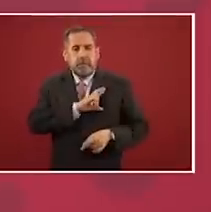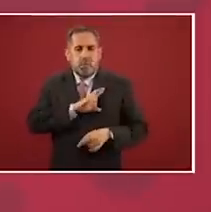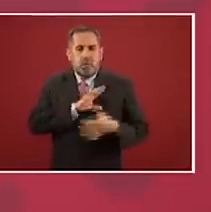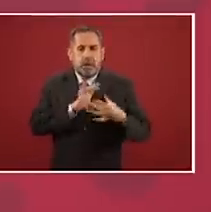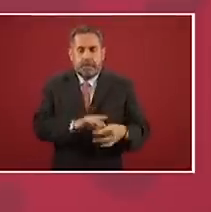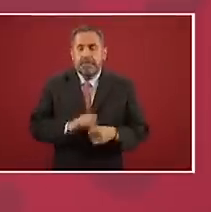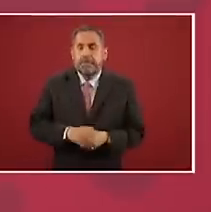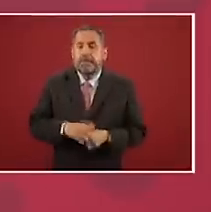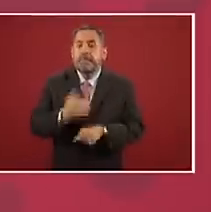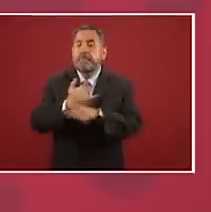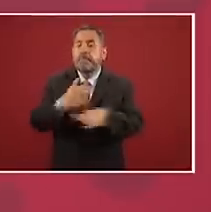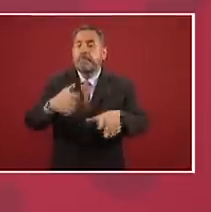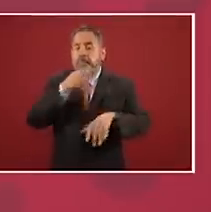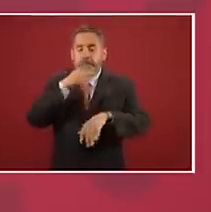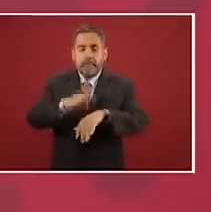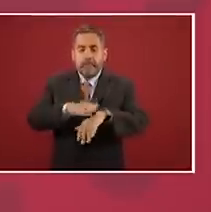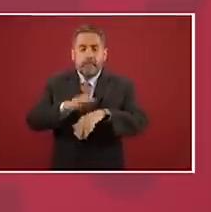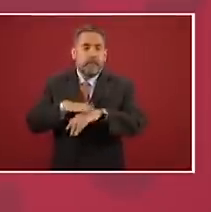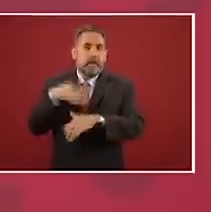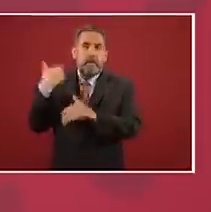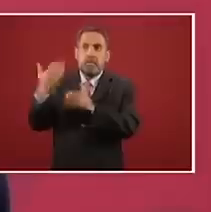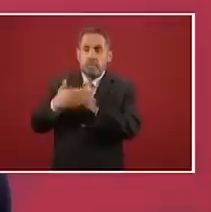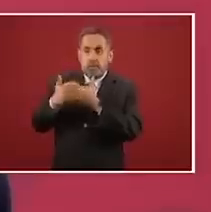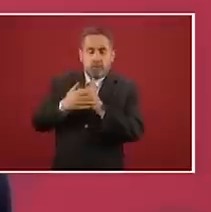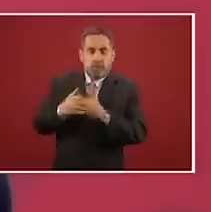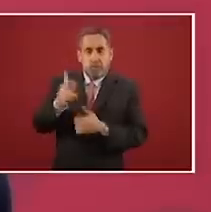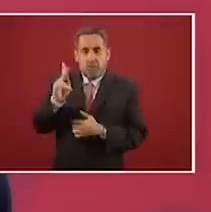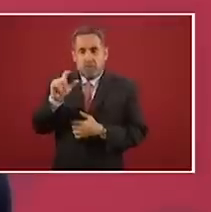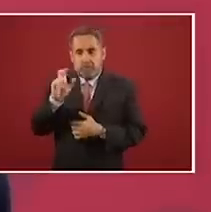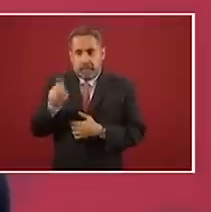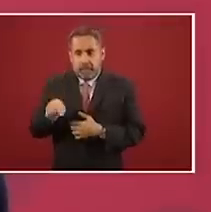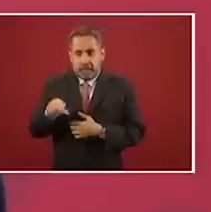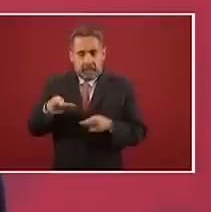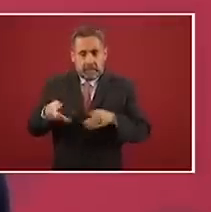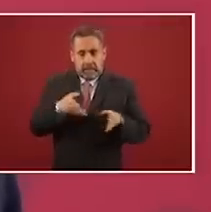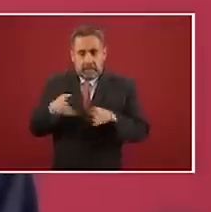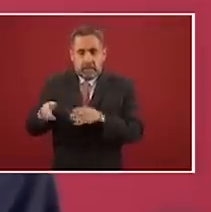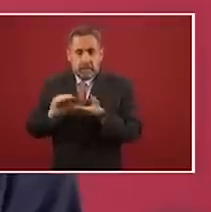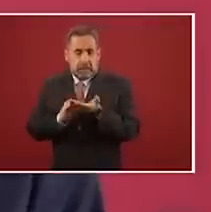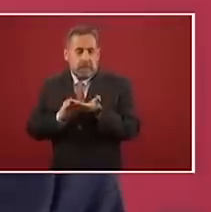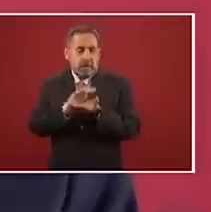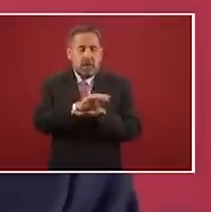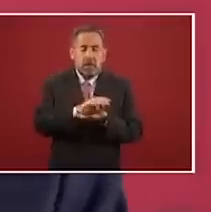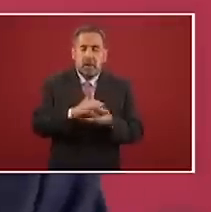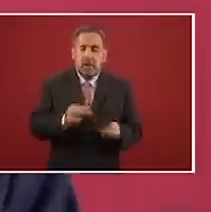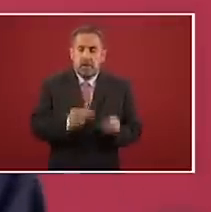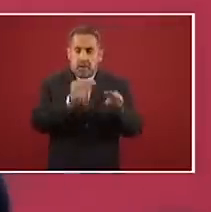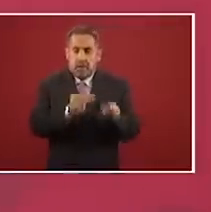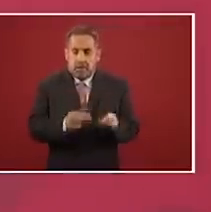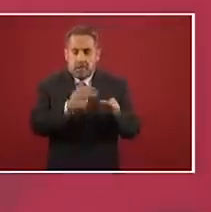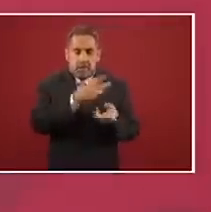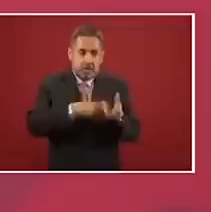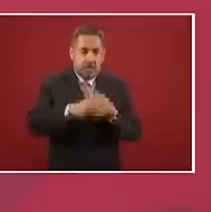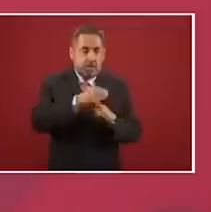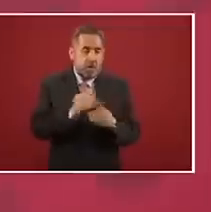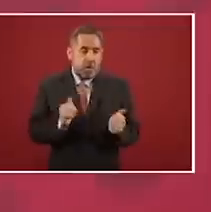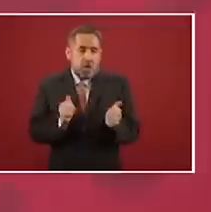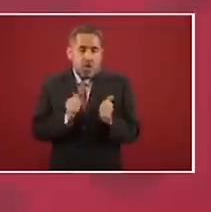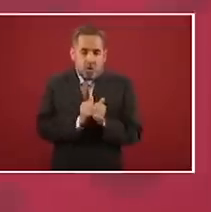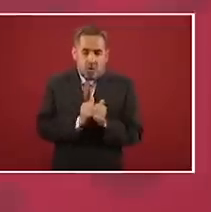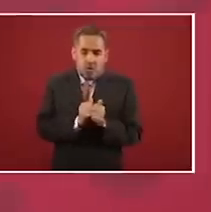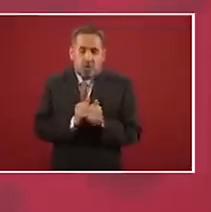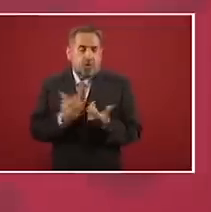Les informo que vamos a presentar un plan de inversión conjunta,